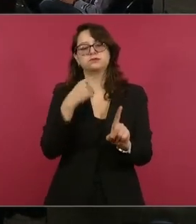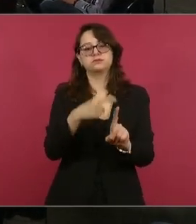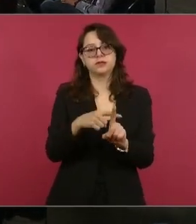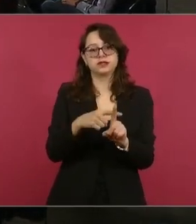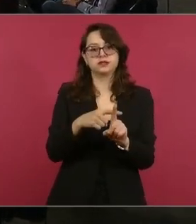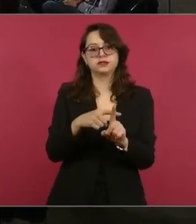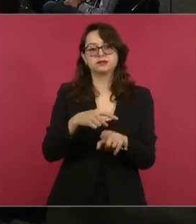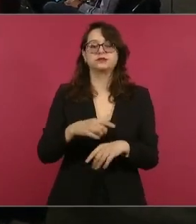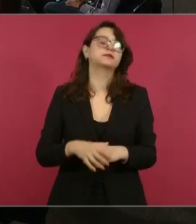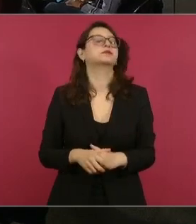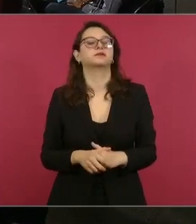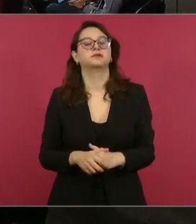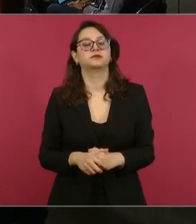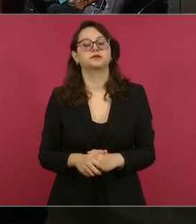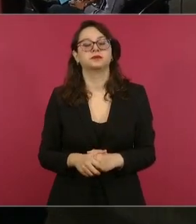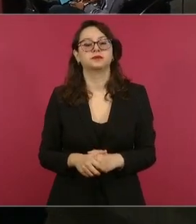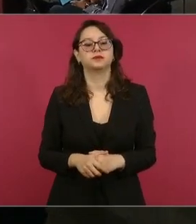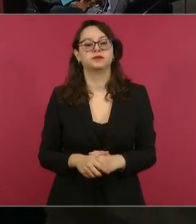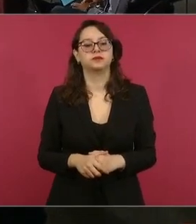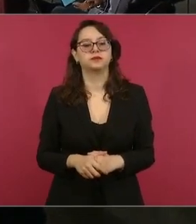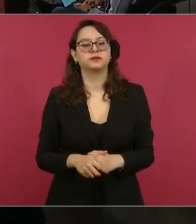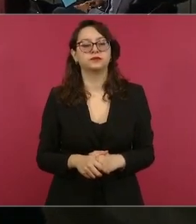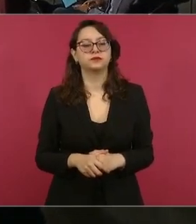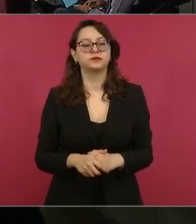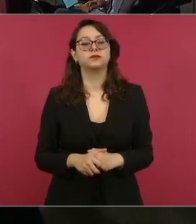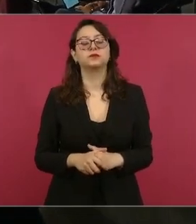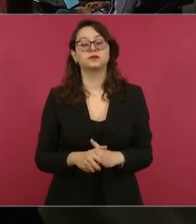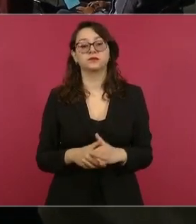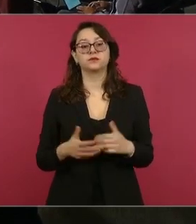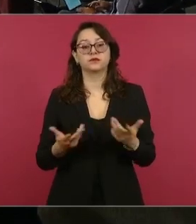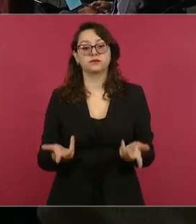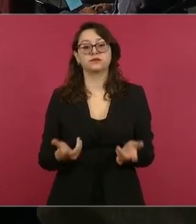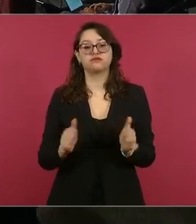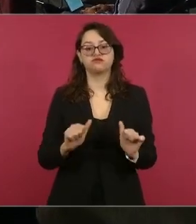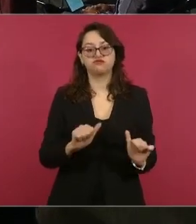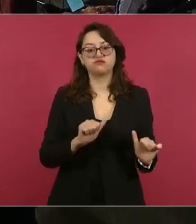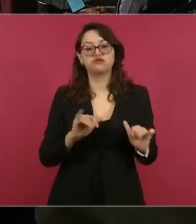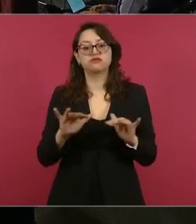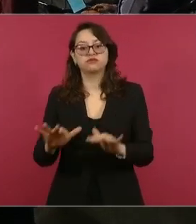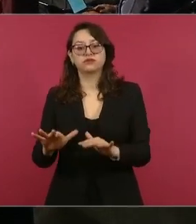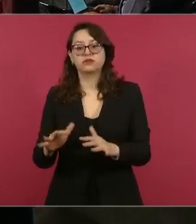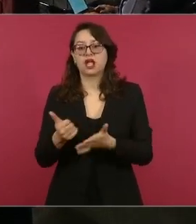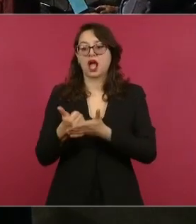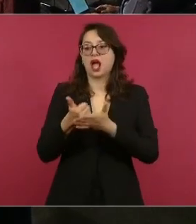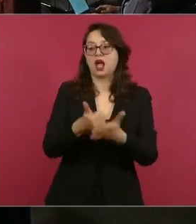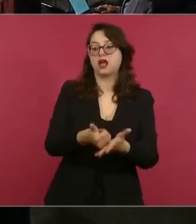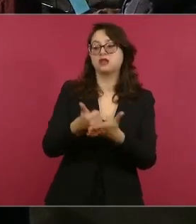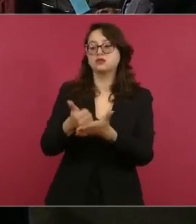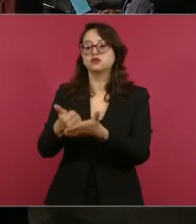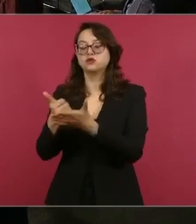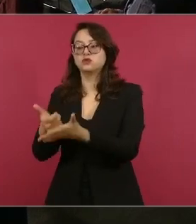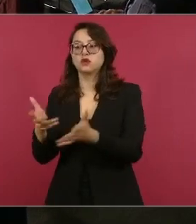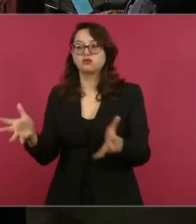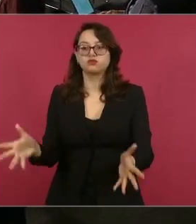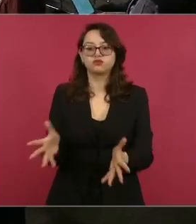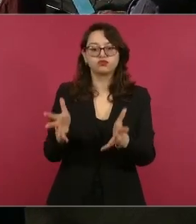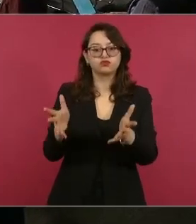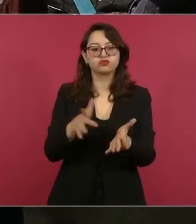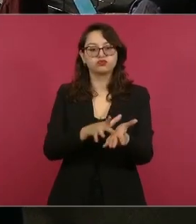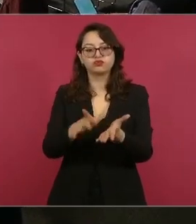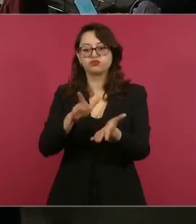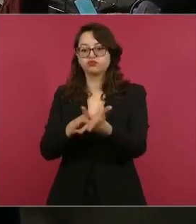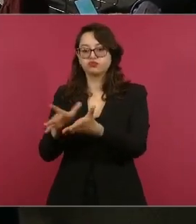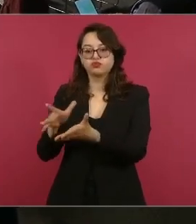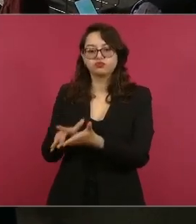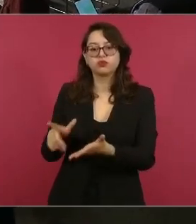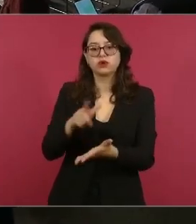La cantidad de personal que tenemos trabajando en auxilio a la población, en cuanto a